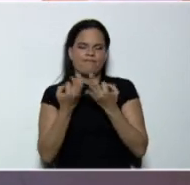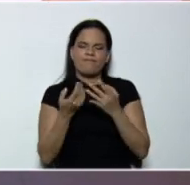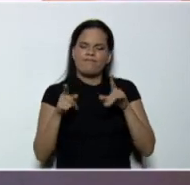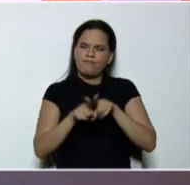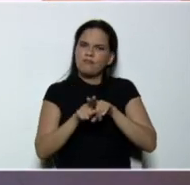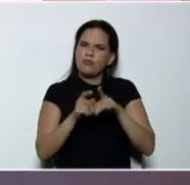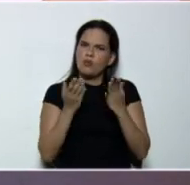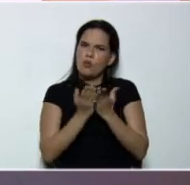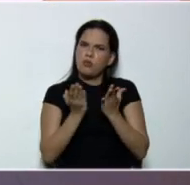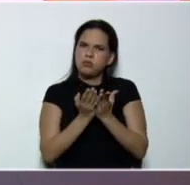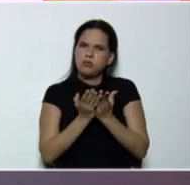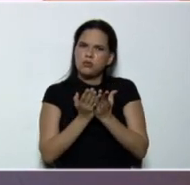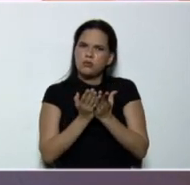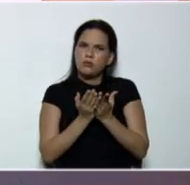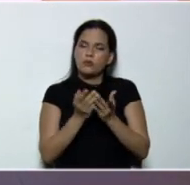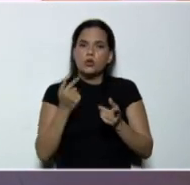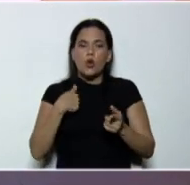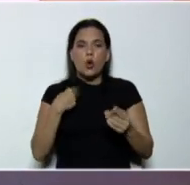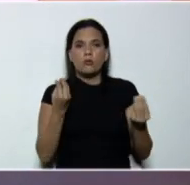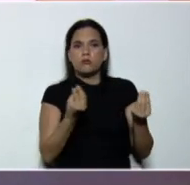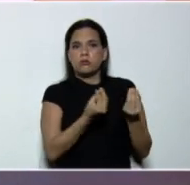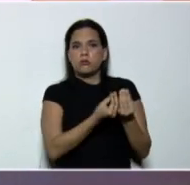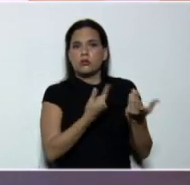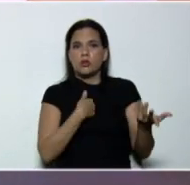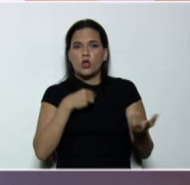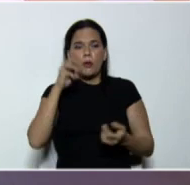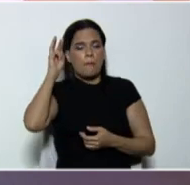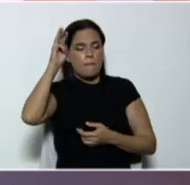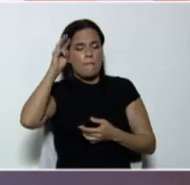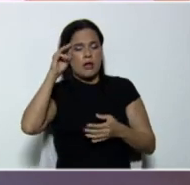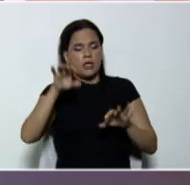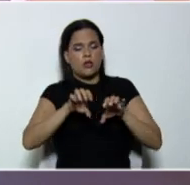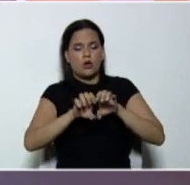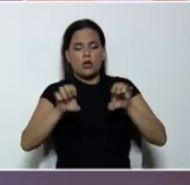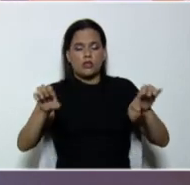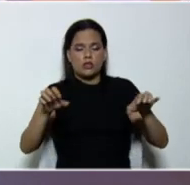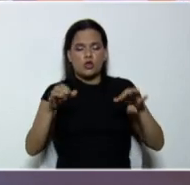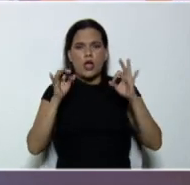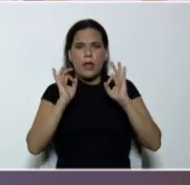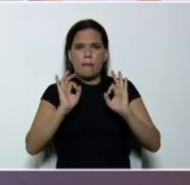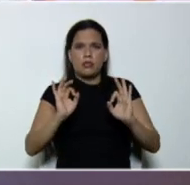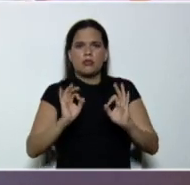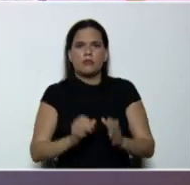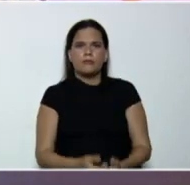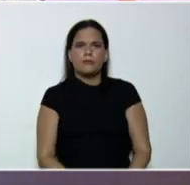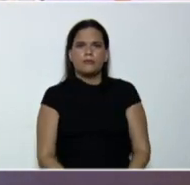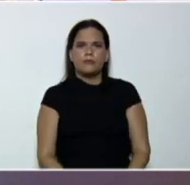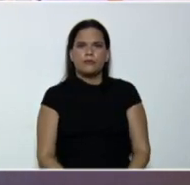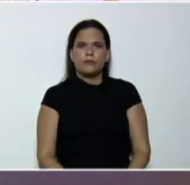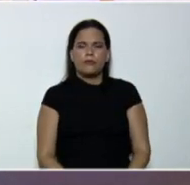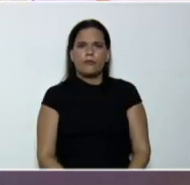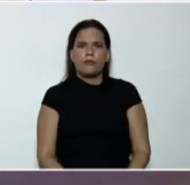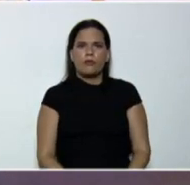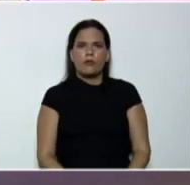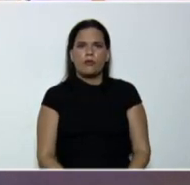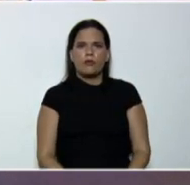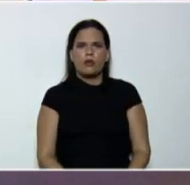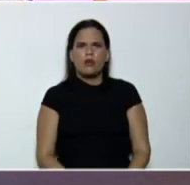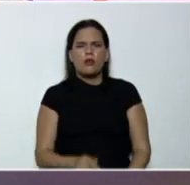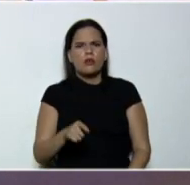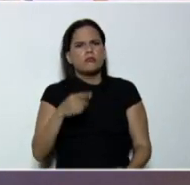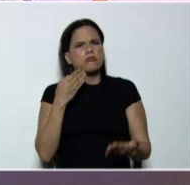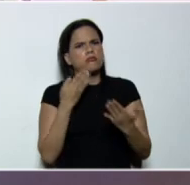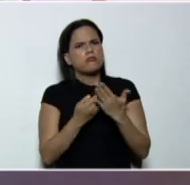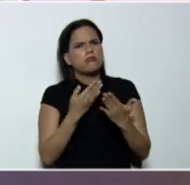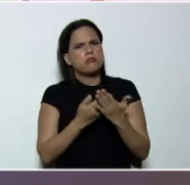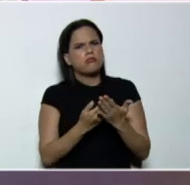Cada Familia Una Escuela. Hoy les acompaña Sarina Herrera, profesora de Educación Especial. A propósito de lo